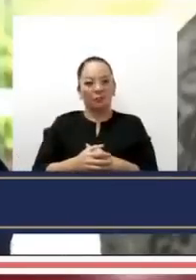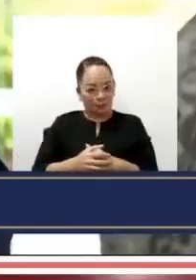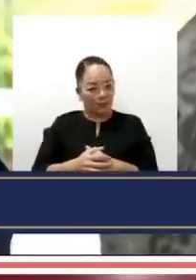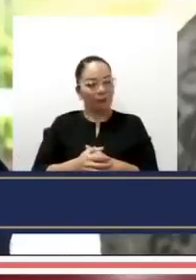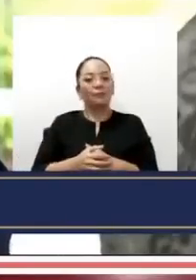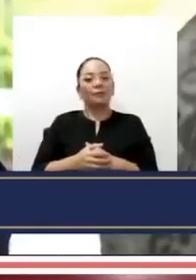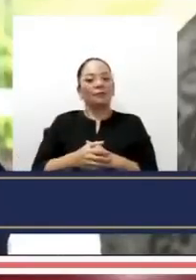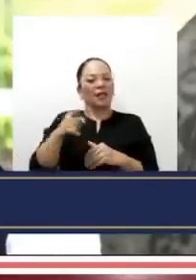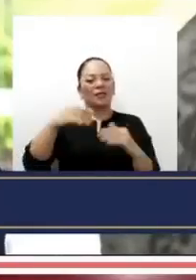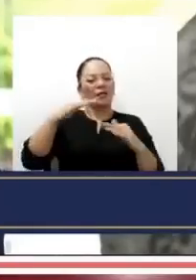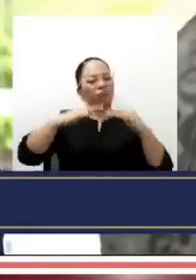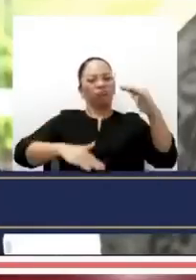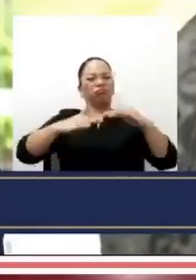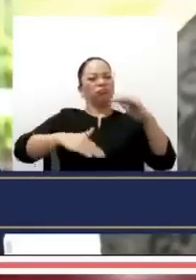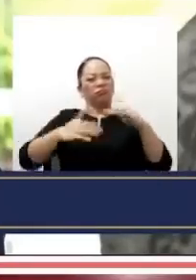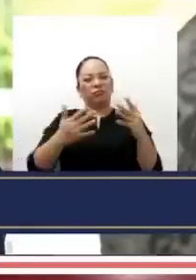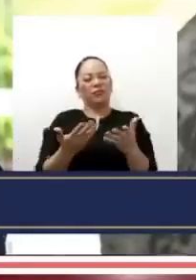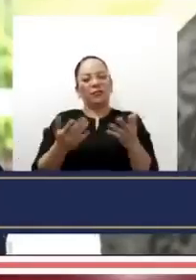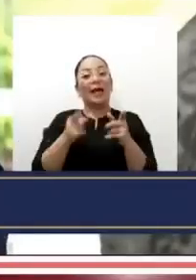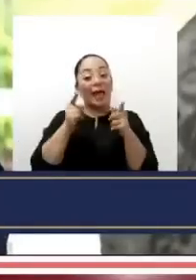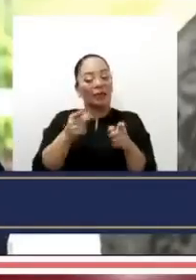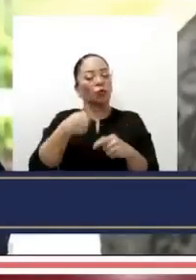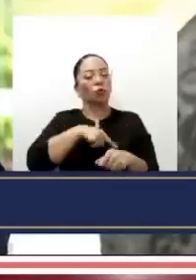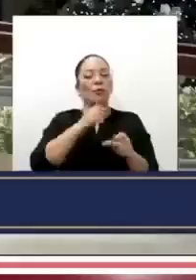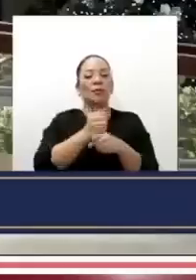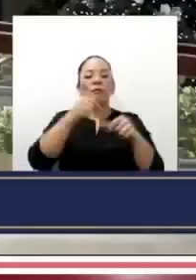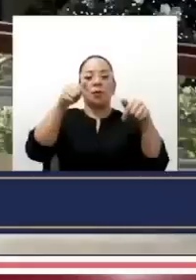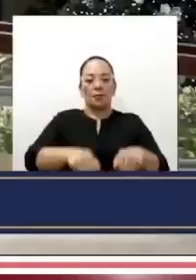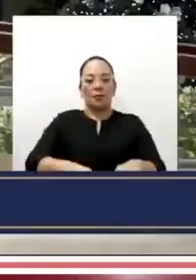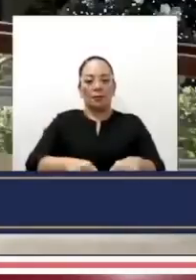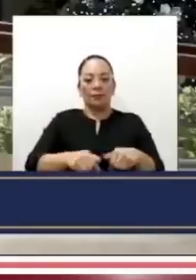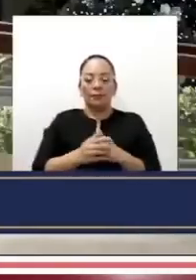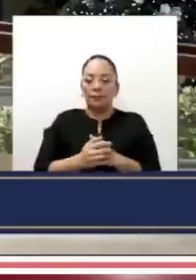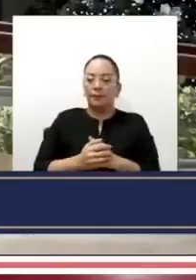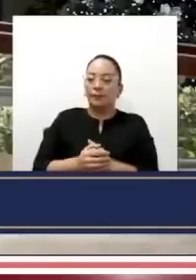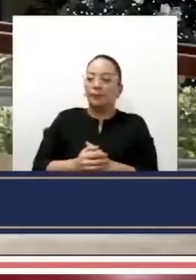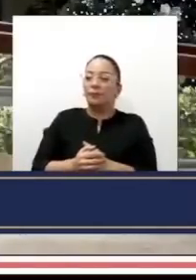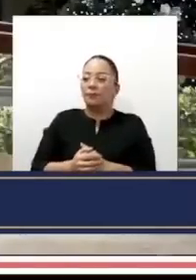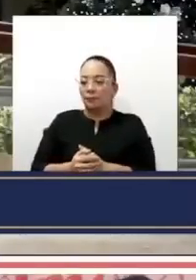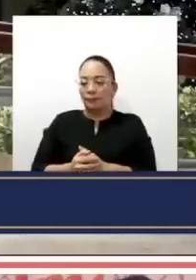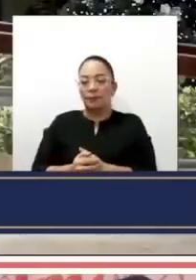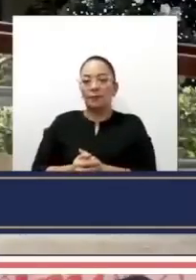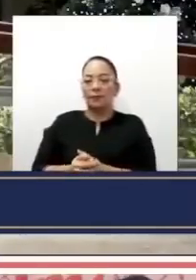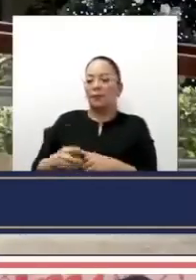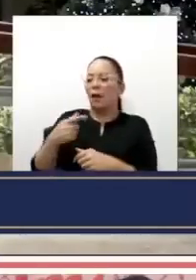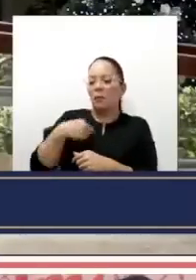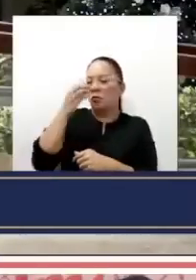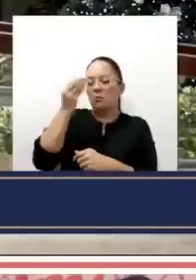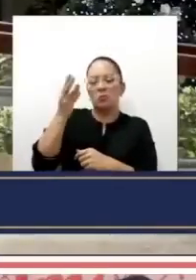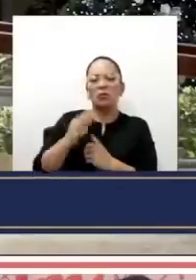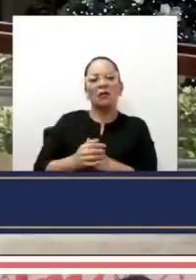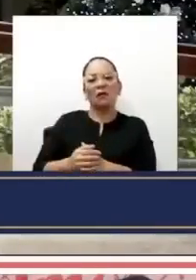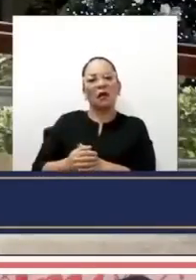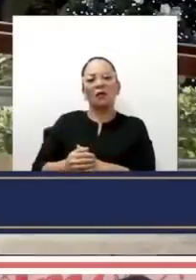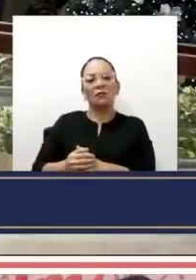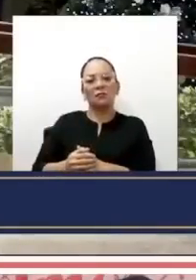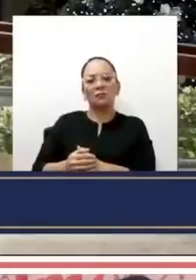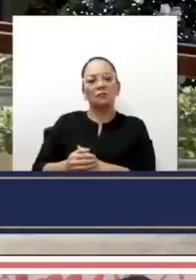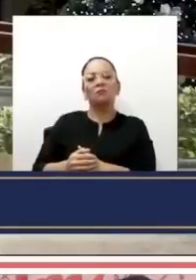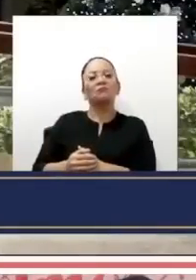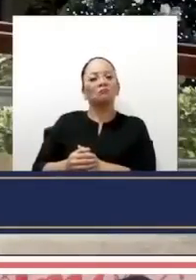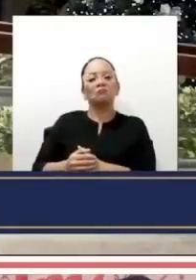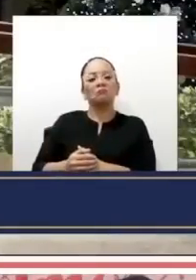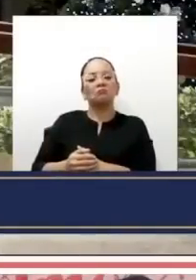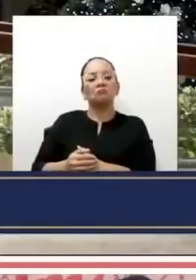esa desigualdad de armas, eso es lo que estamos haciendo aquí. Pero por eso, a mí no me importaría de ponerlo